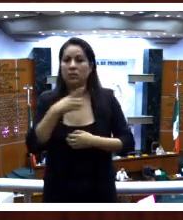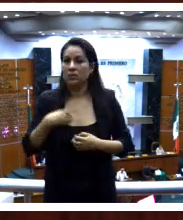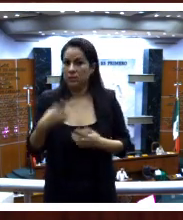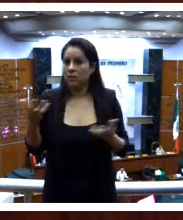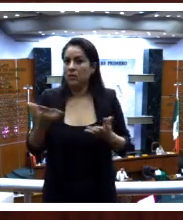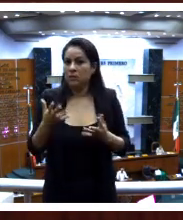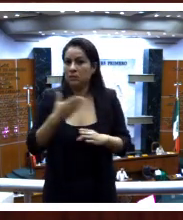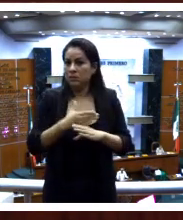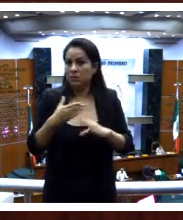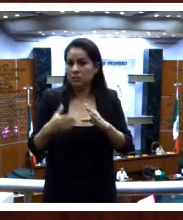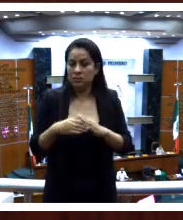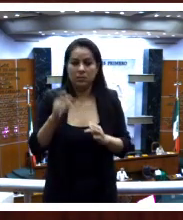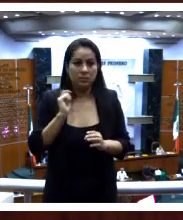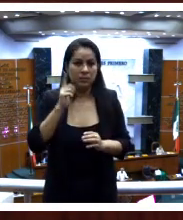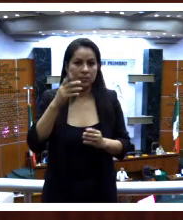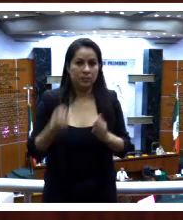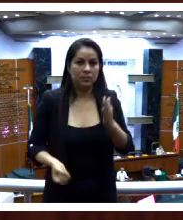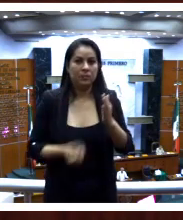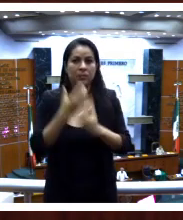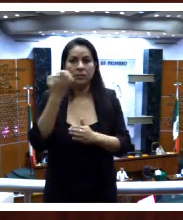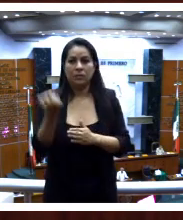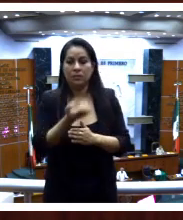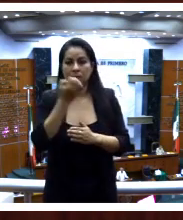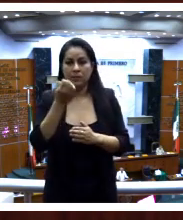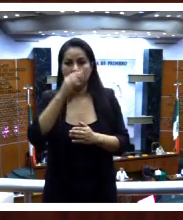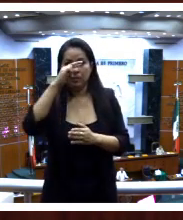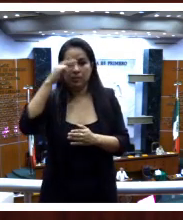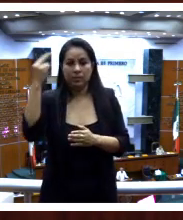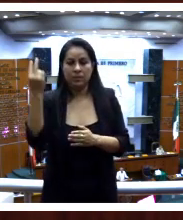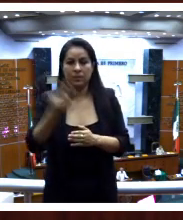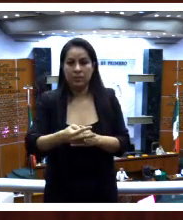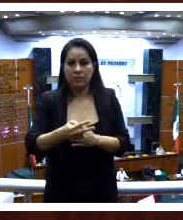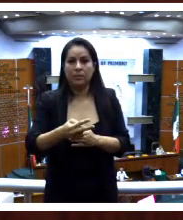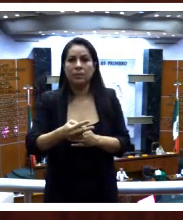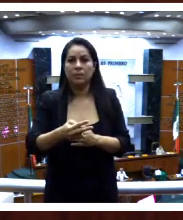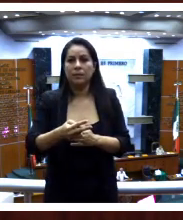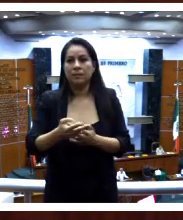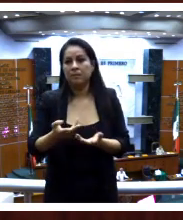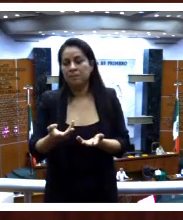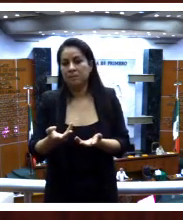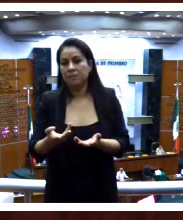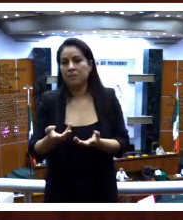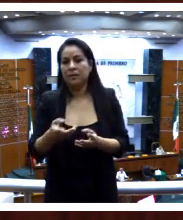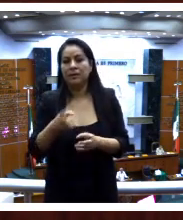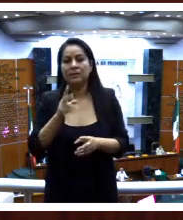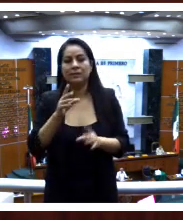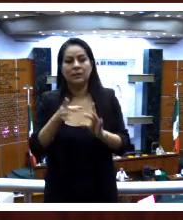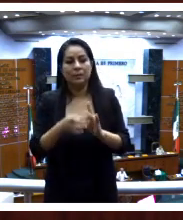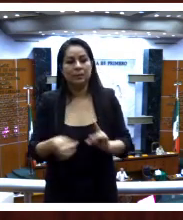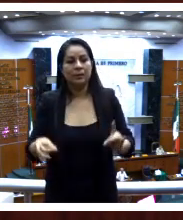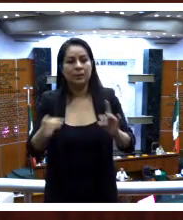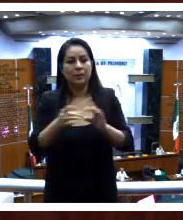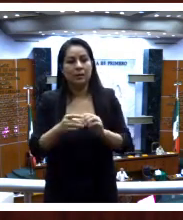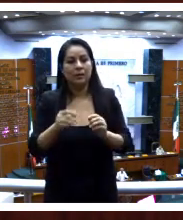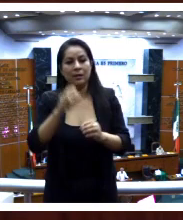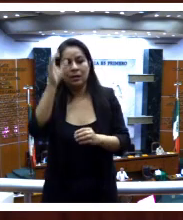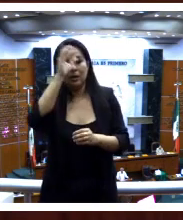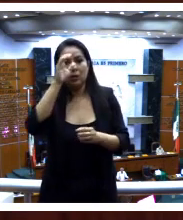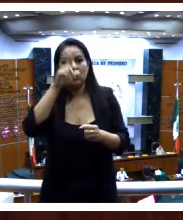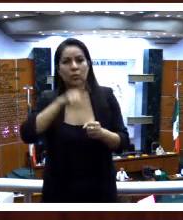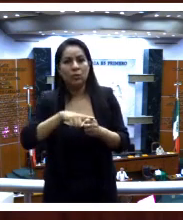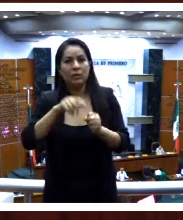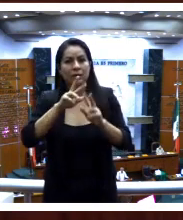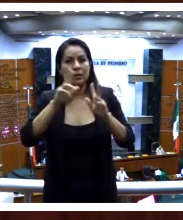parte. En la nueva escuela mexicana, precisamente se habla de la cultura de la paz y de la